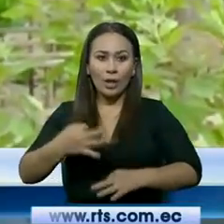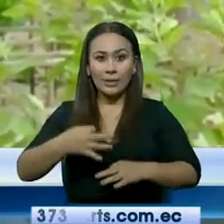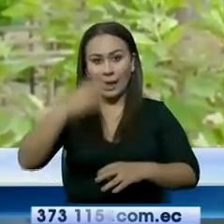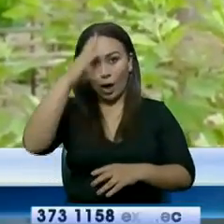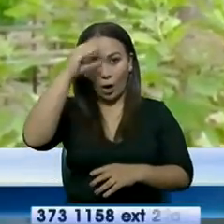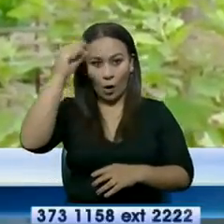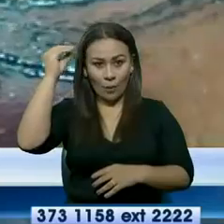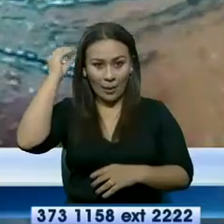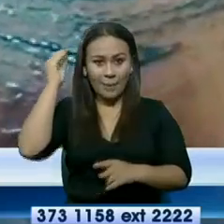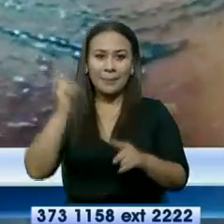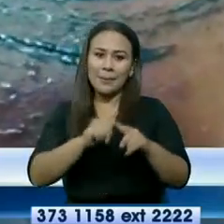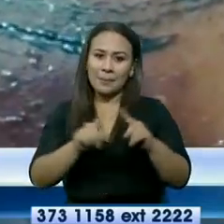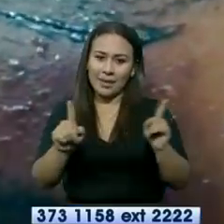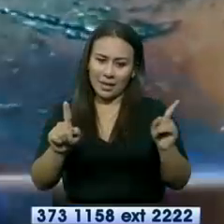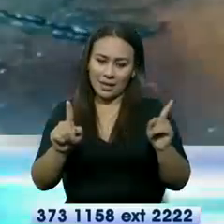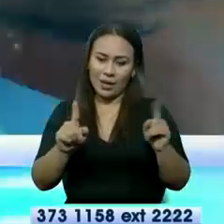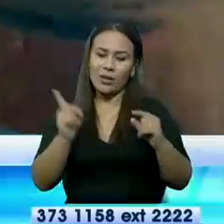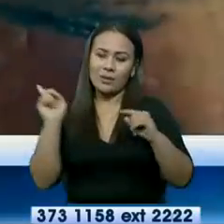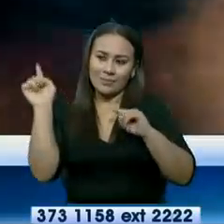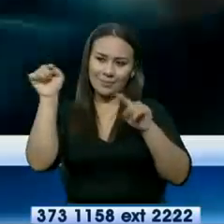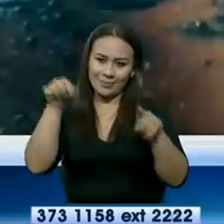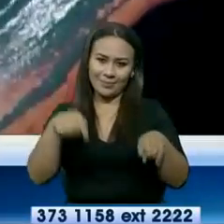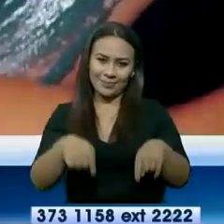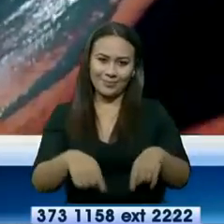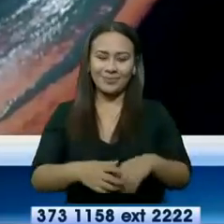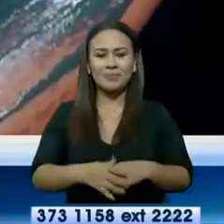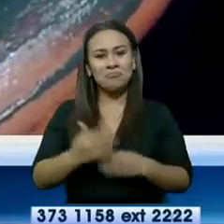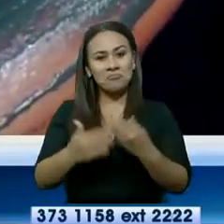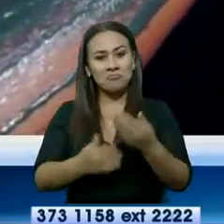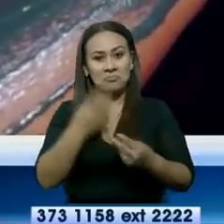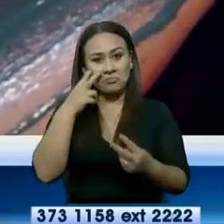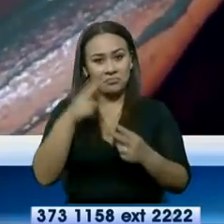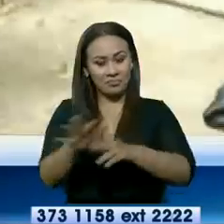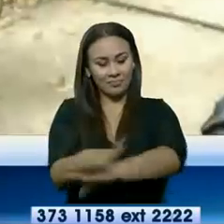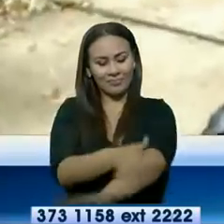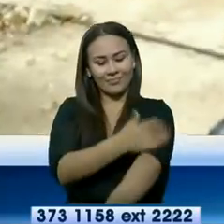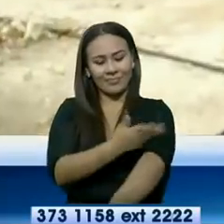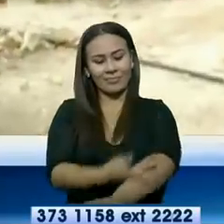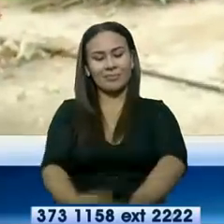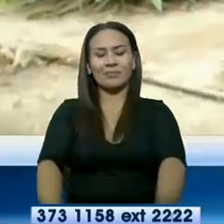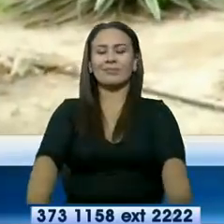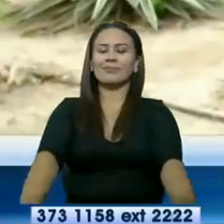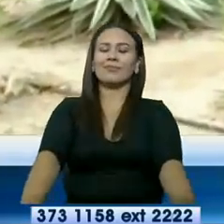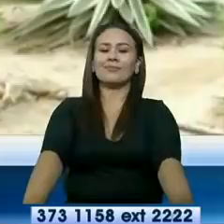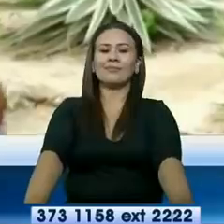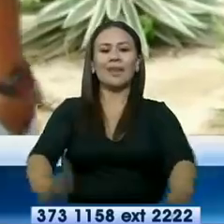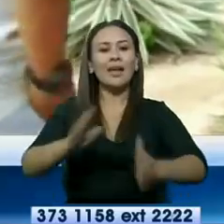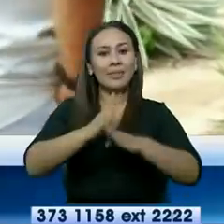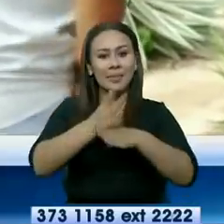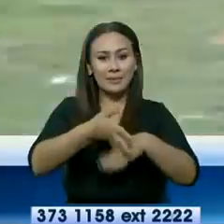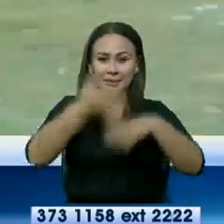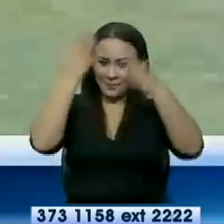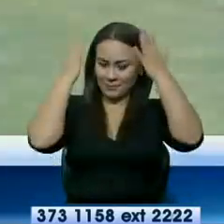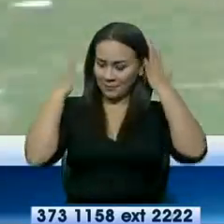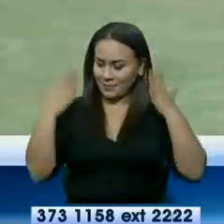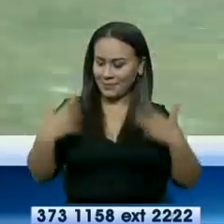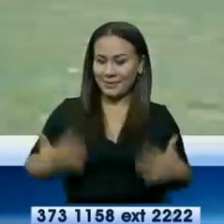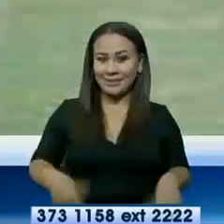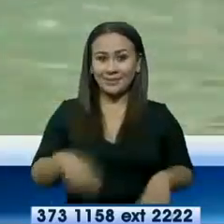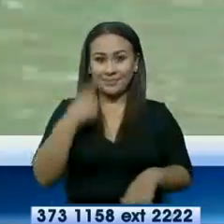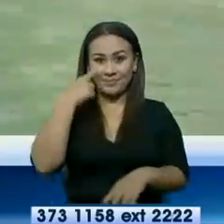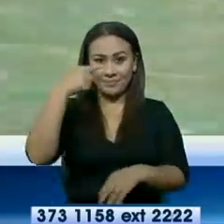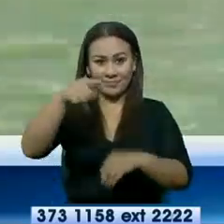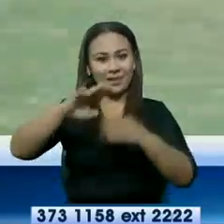costas ecuatorianas. Luego de unos masajes con el barro sobre su cuerpo y dejar secar el lodo, se bañan en las aguas sulfurosas de